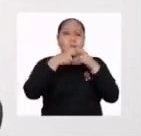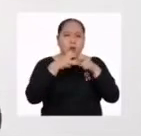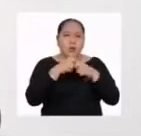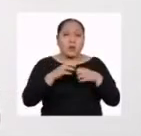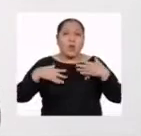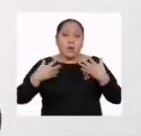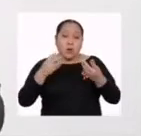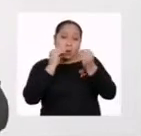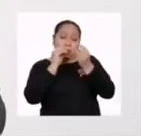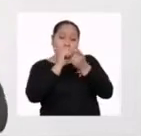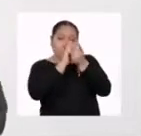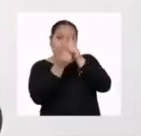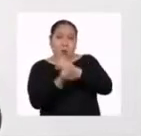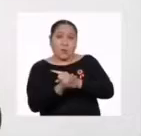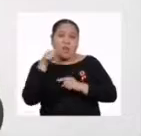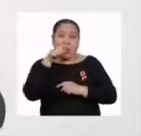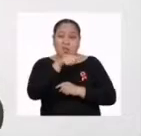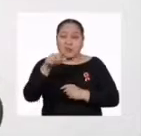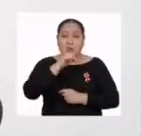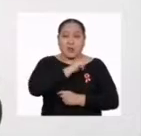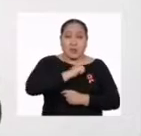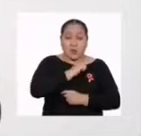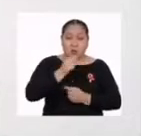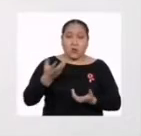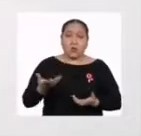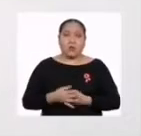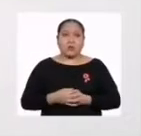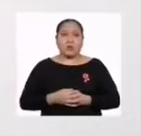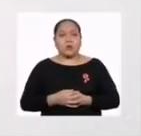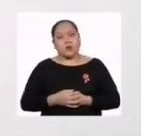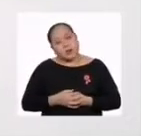modificar aquellas actitudes que los fomentan y...